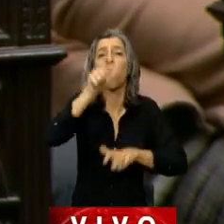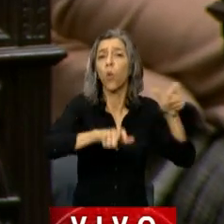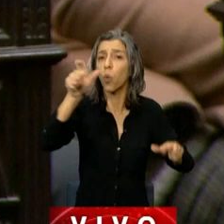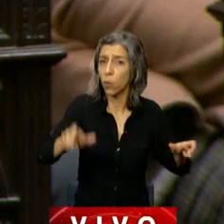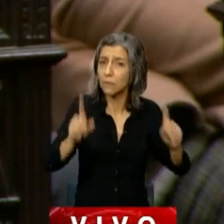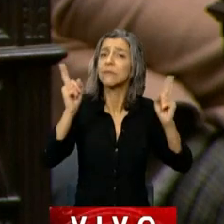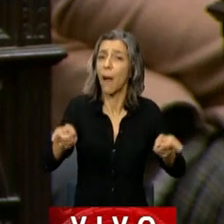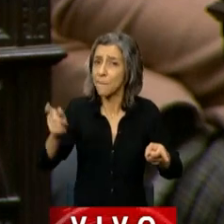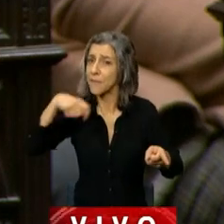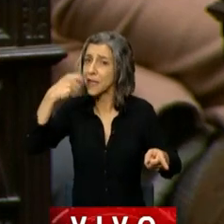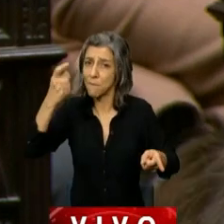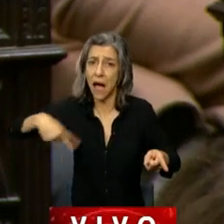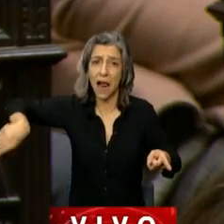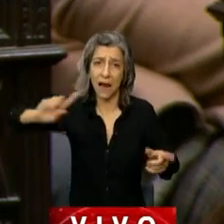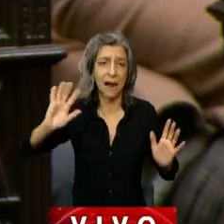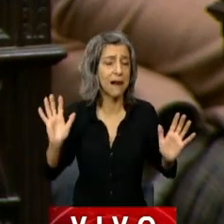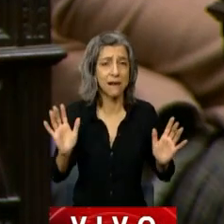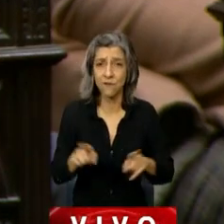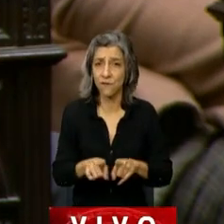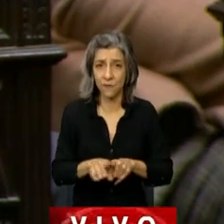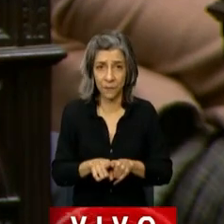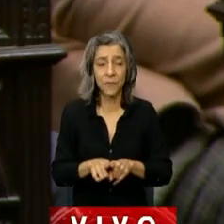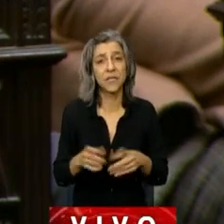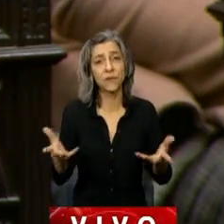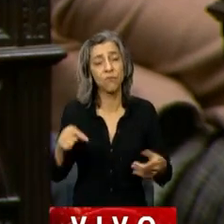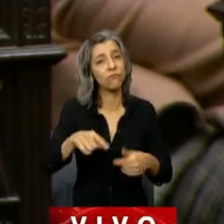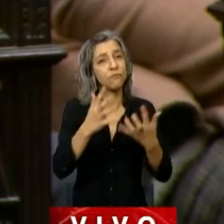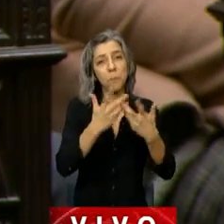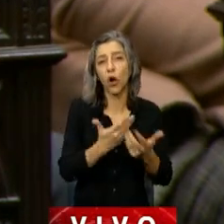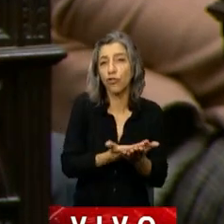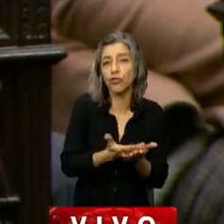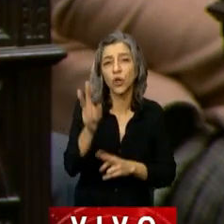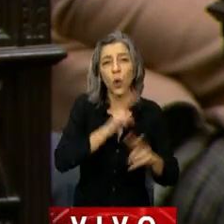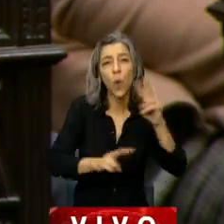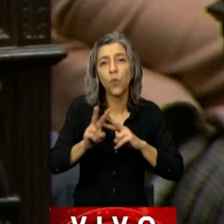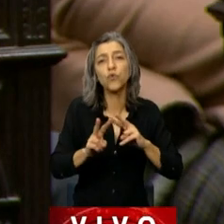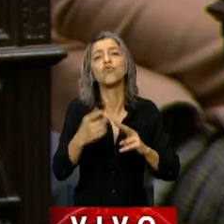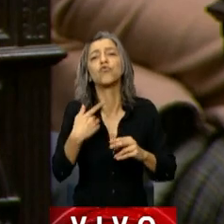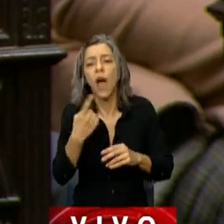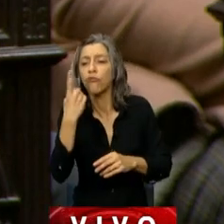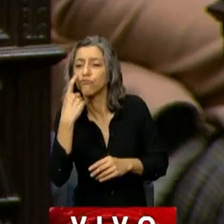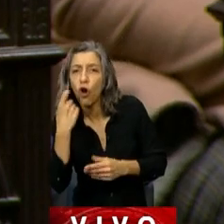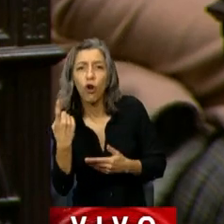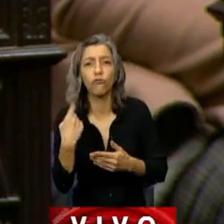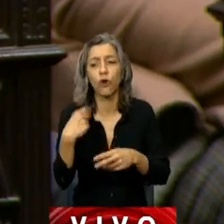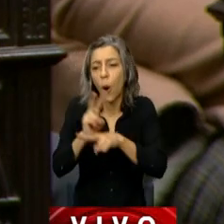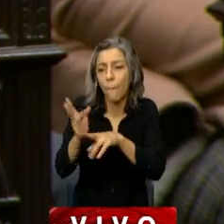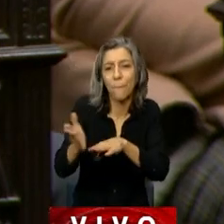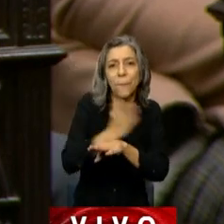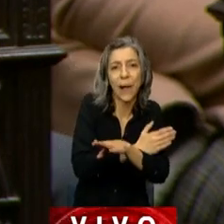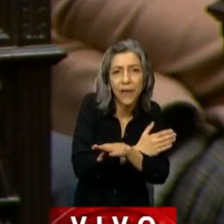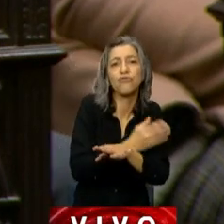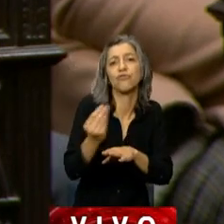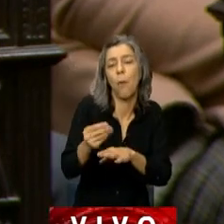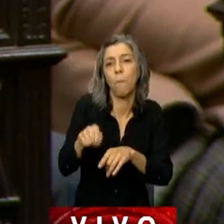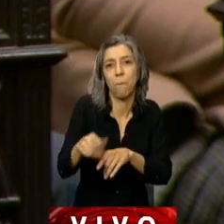también. Y este proyecto busca actuar casualmente sobre las causas para prevenir y controlar la resistencia a